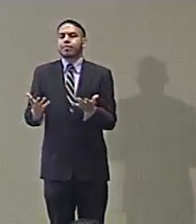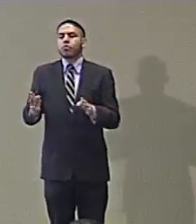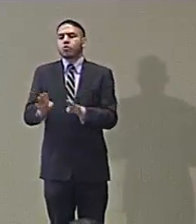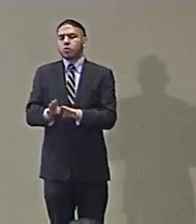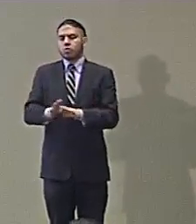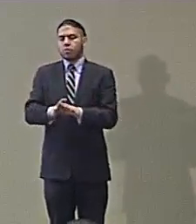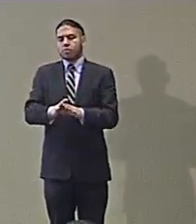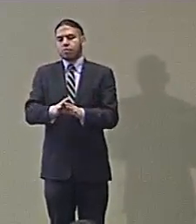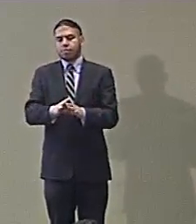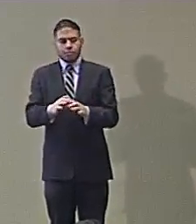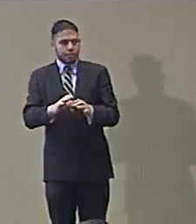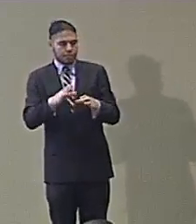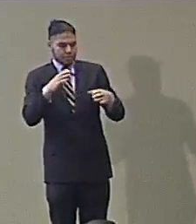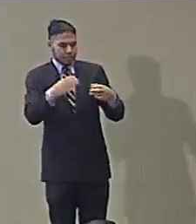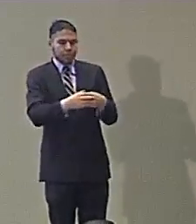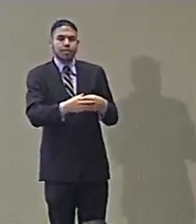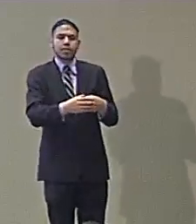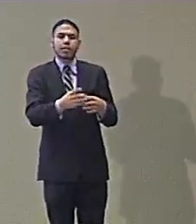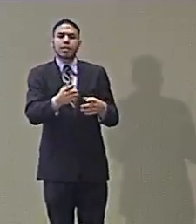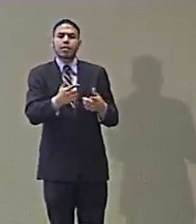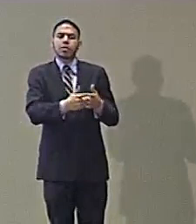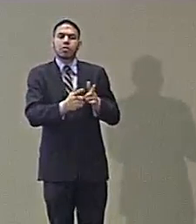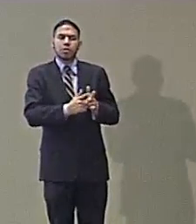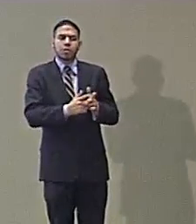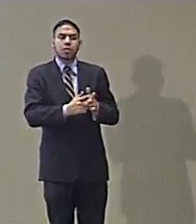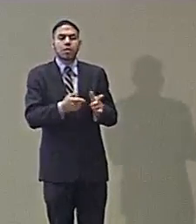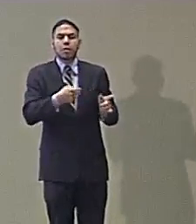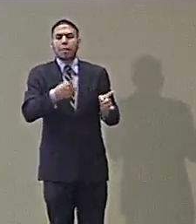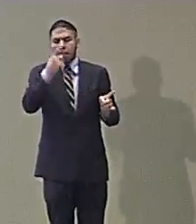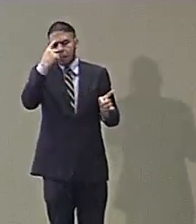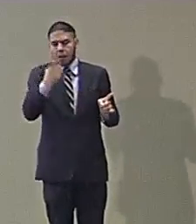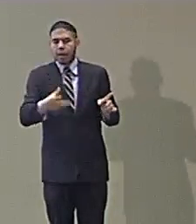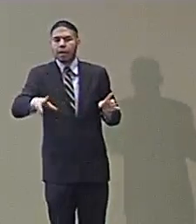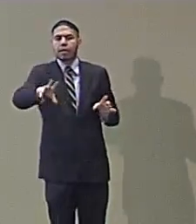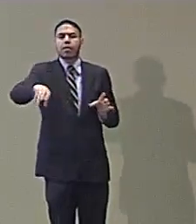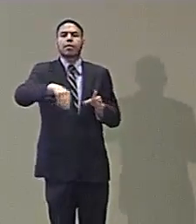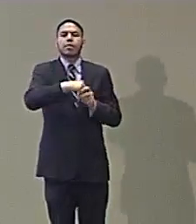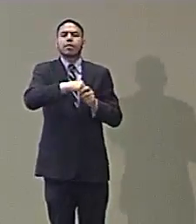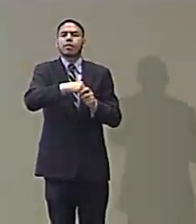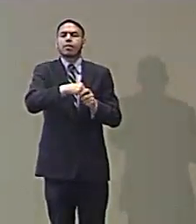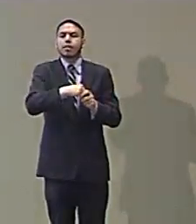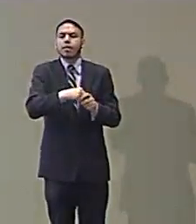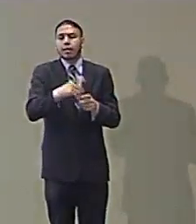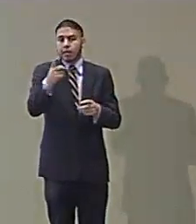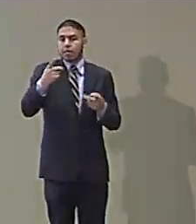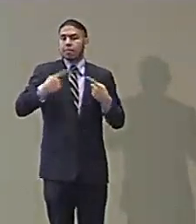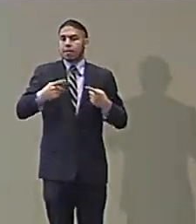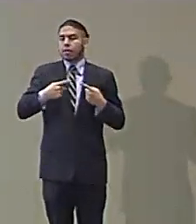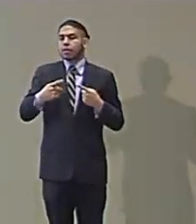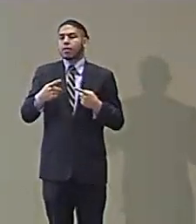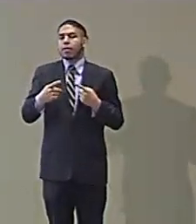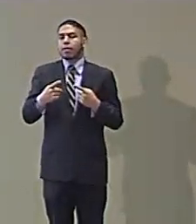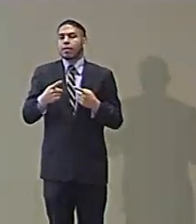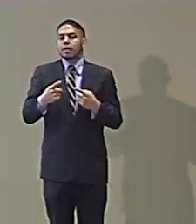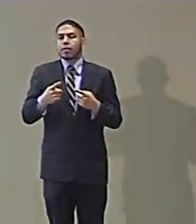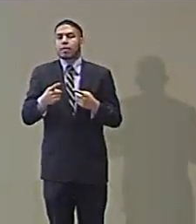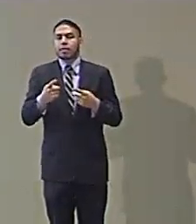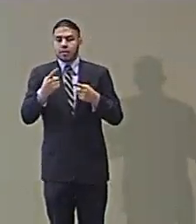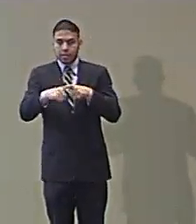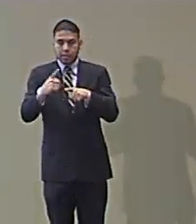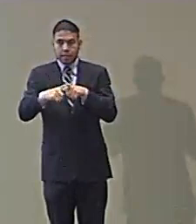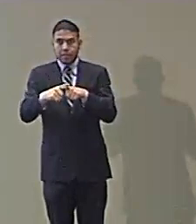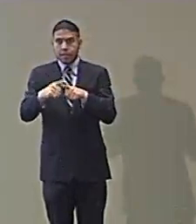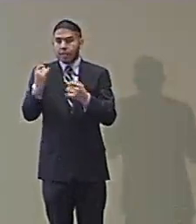sector para precisamente incluir a las personas con capacidades distintas sabemos que en el mundo pues una parte de la población